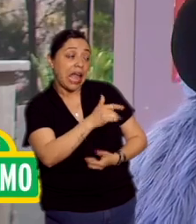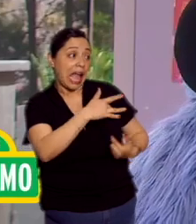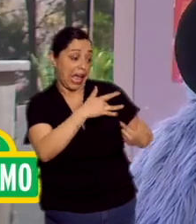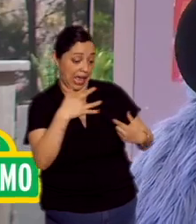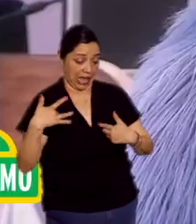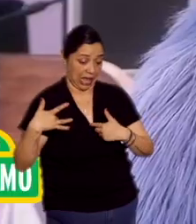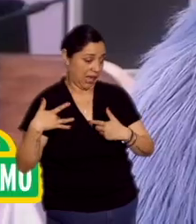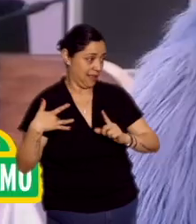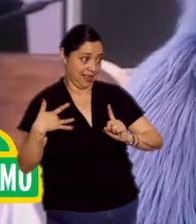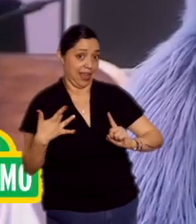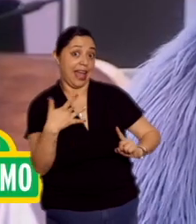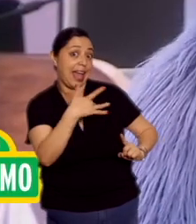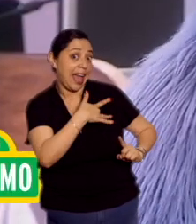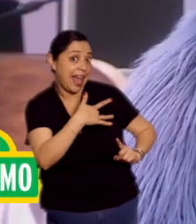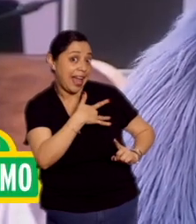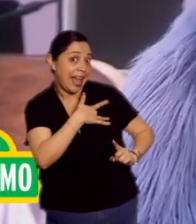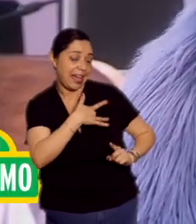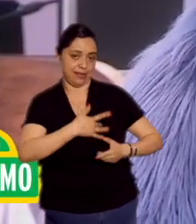lado.